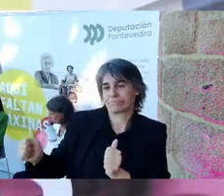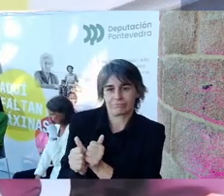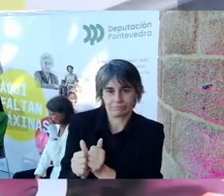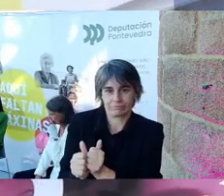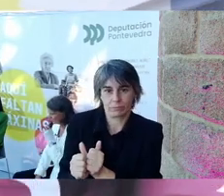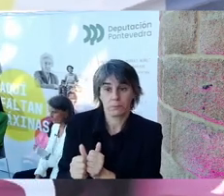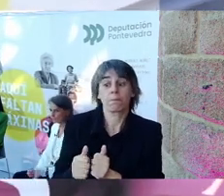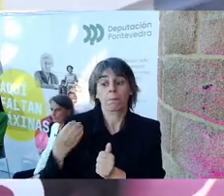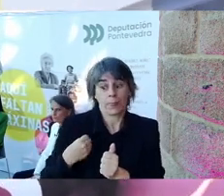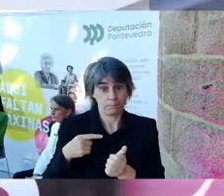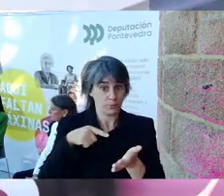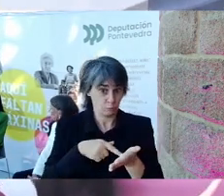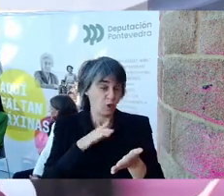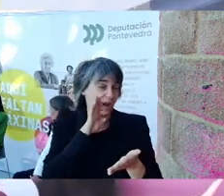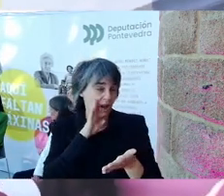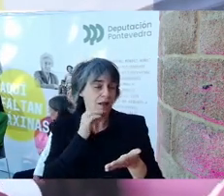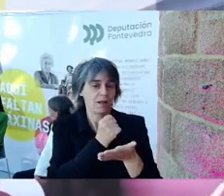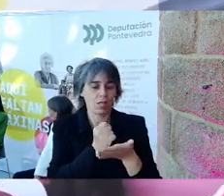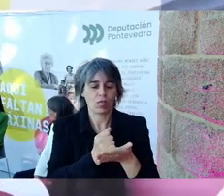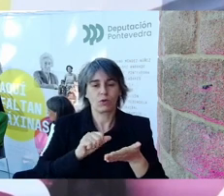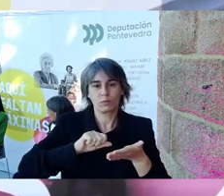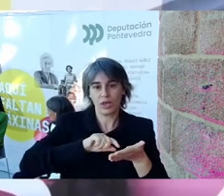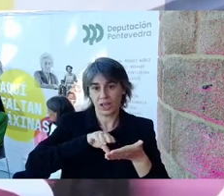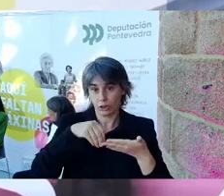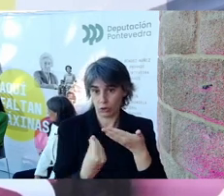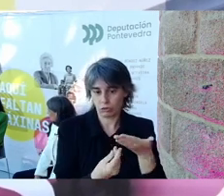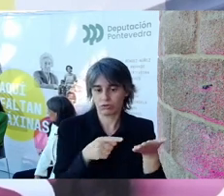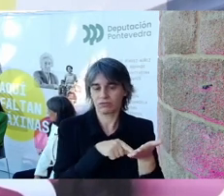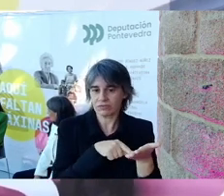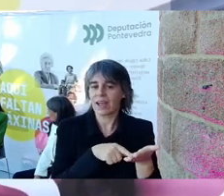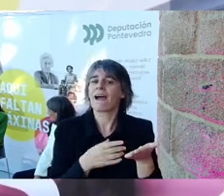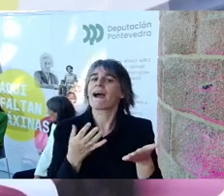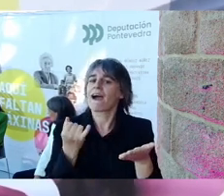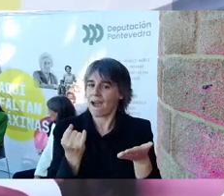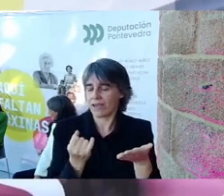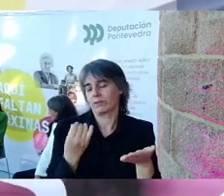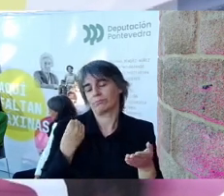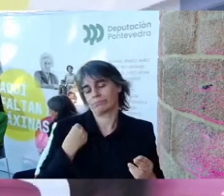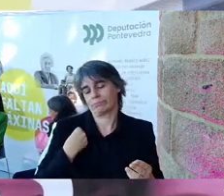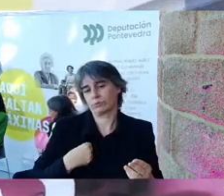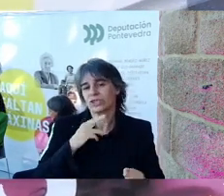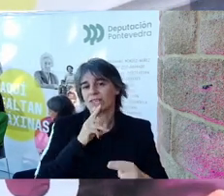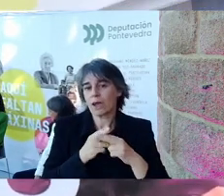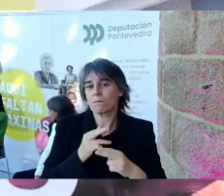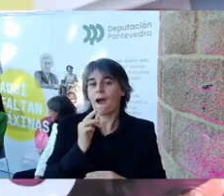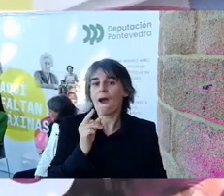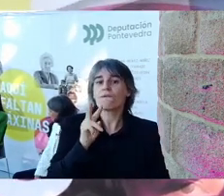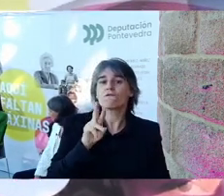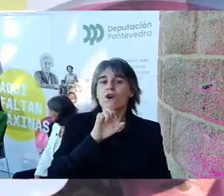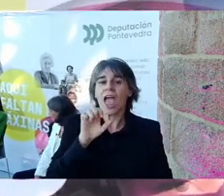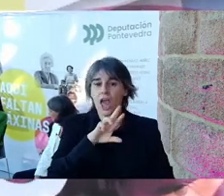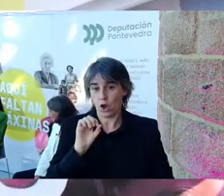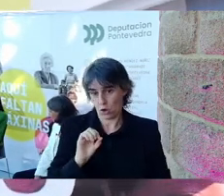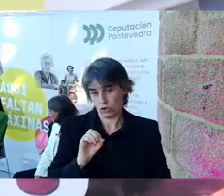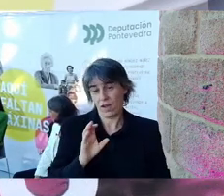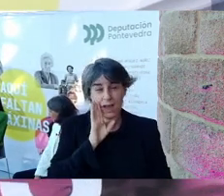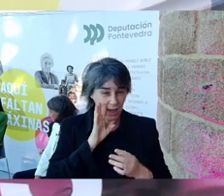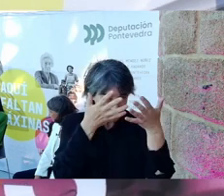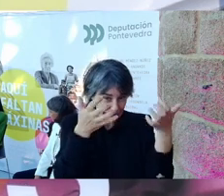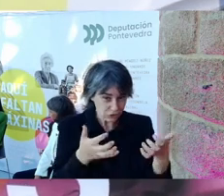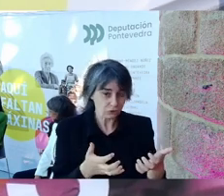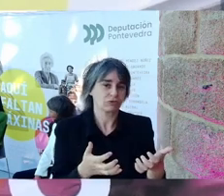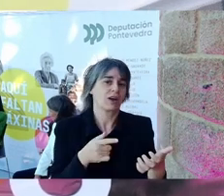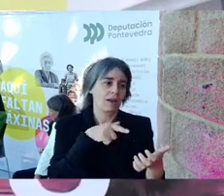del gobierno. Y dentro de estos documentos, como comentas, se incluye este fuero en el que se hace el desdoblamiento de